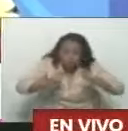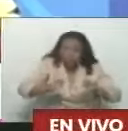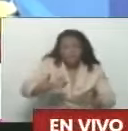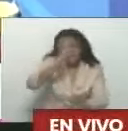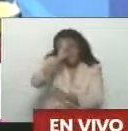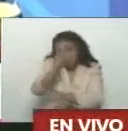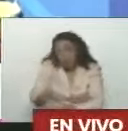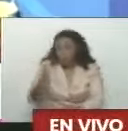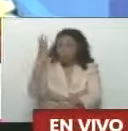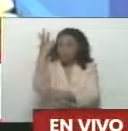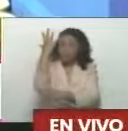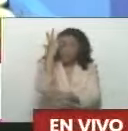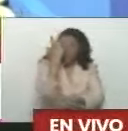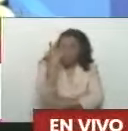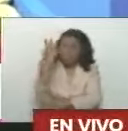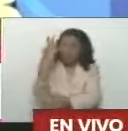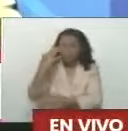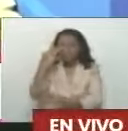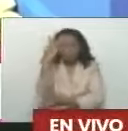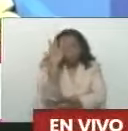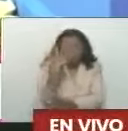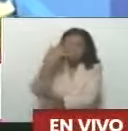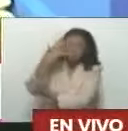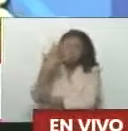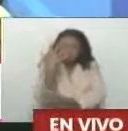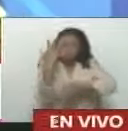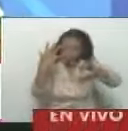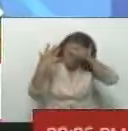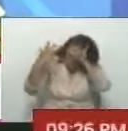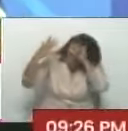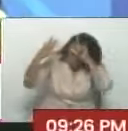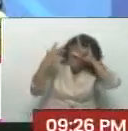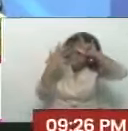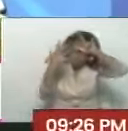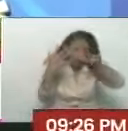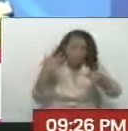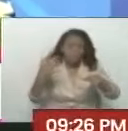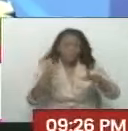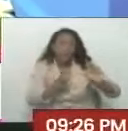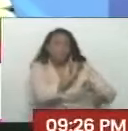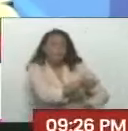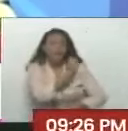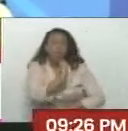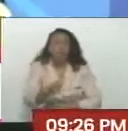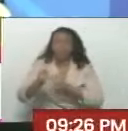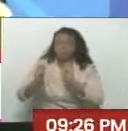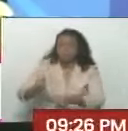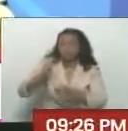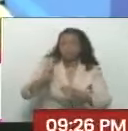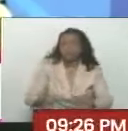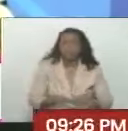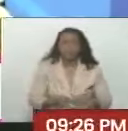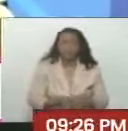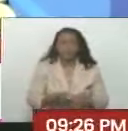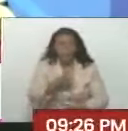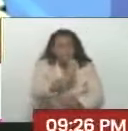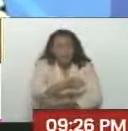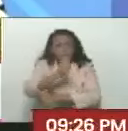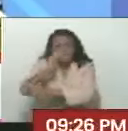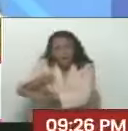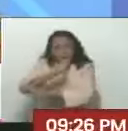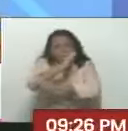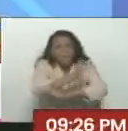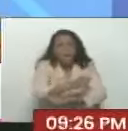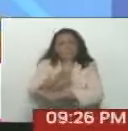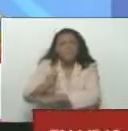Santísimo. Y la protección de nosotros es el rejo o el mandador. ¿Rejo o mandador? Rejo o mandador.